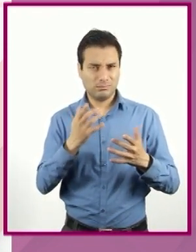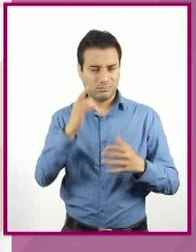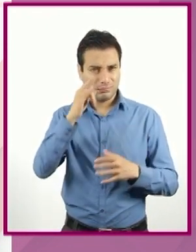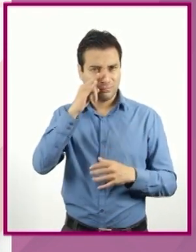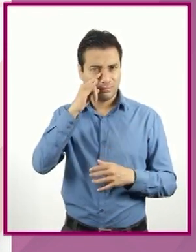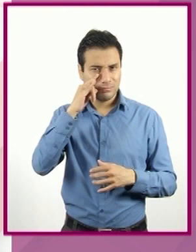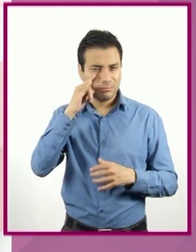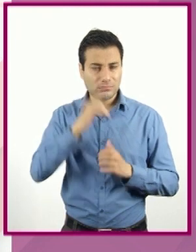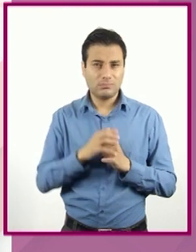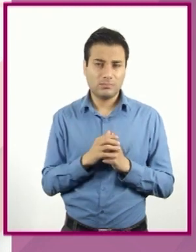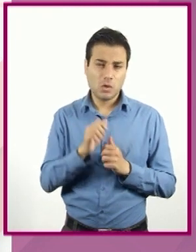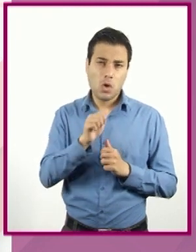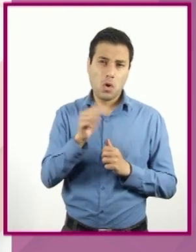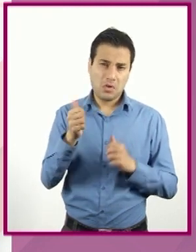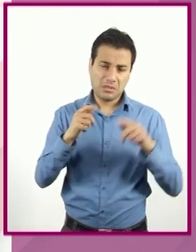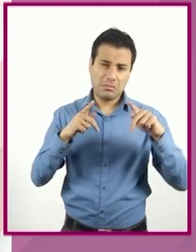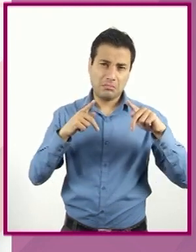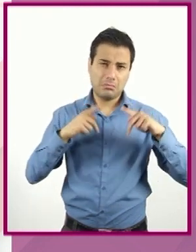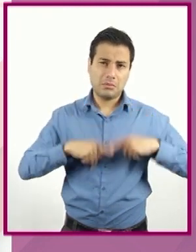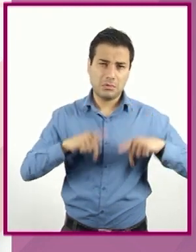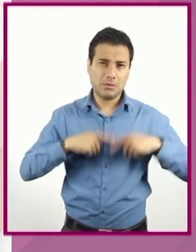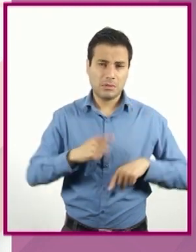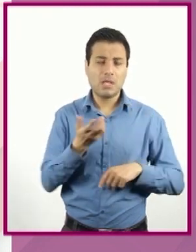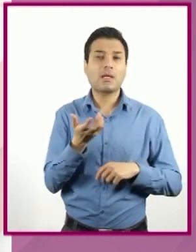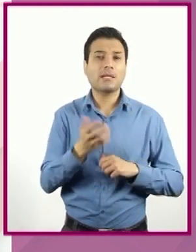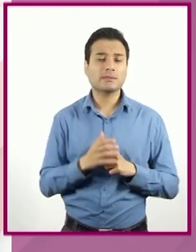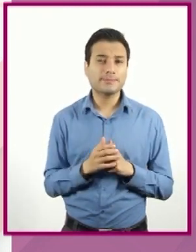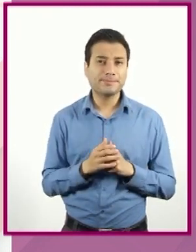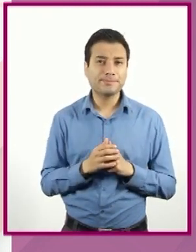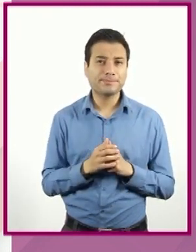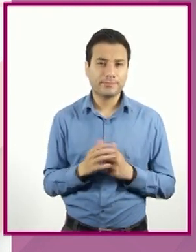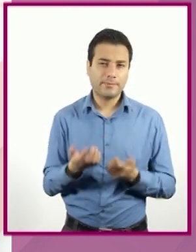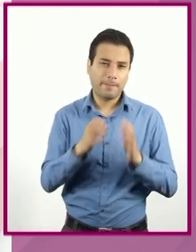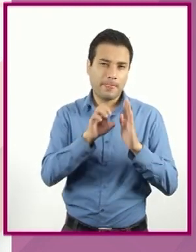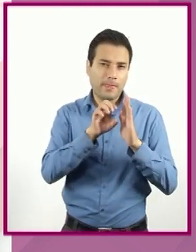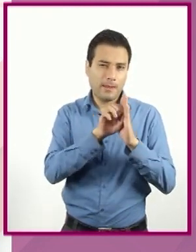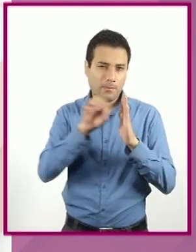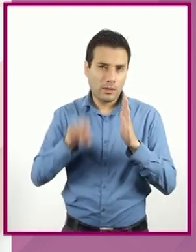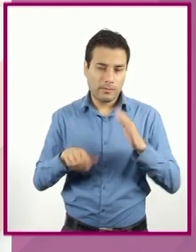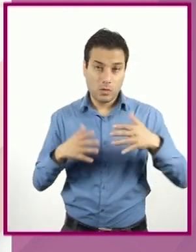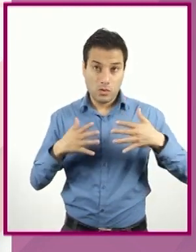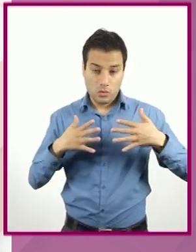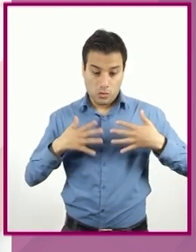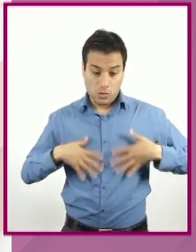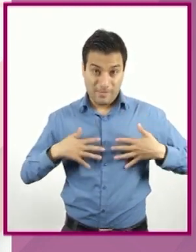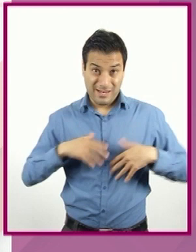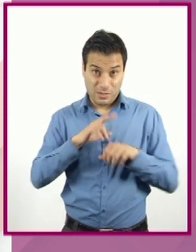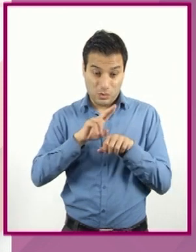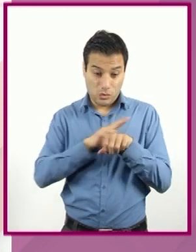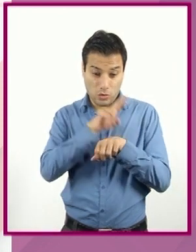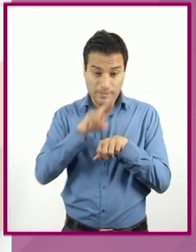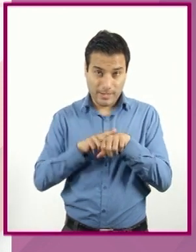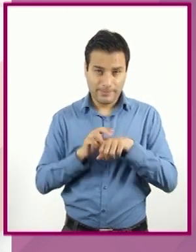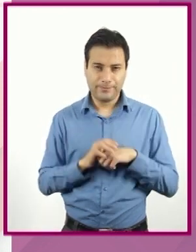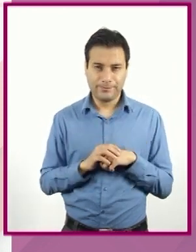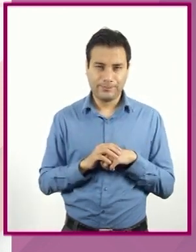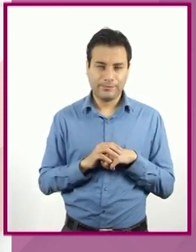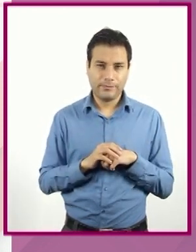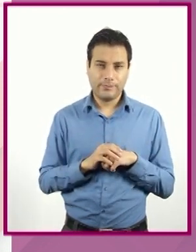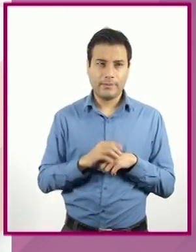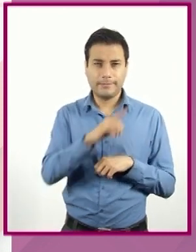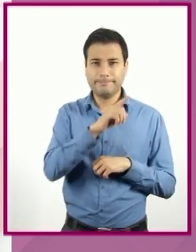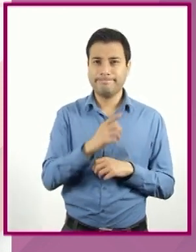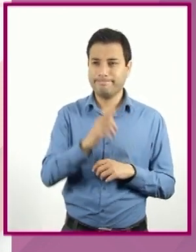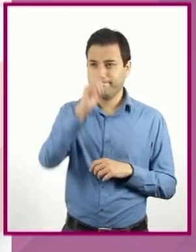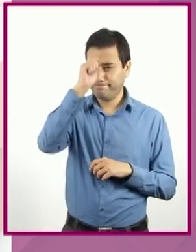Otros encontraron una solución temporal. Por ejemplo, de ropa de civil, el hijo de mi verdulero me hacía un cortés gesto con la